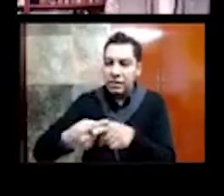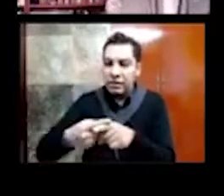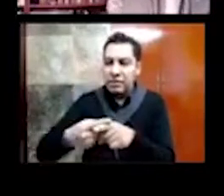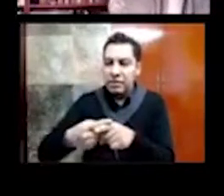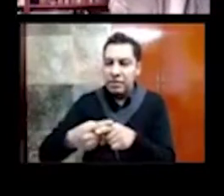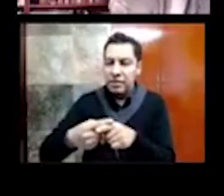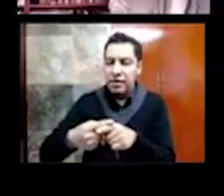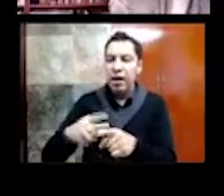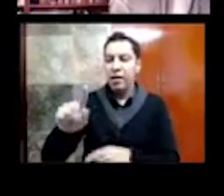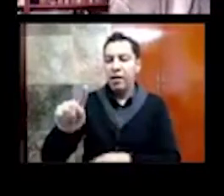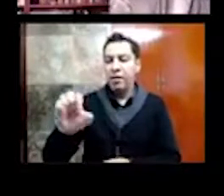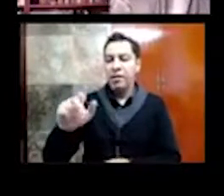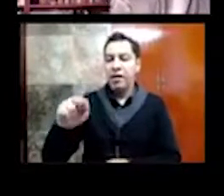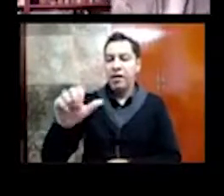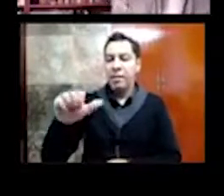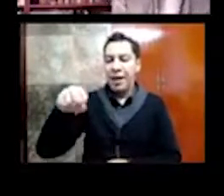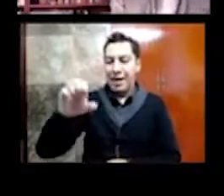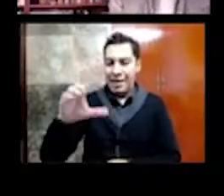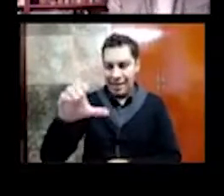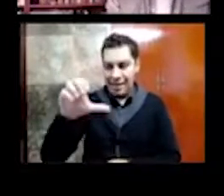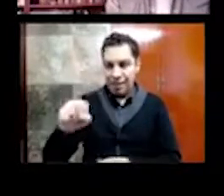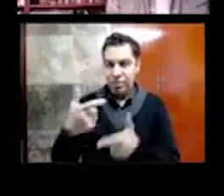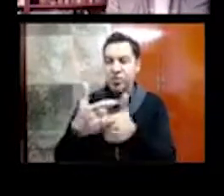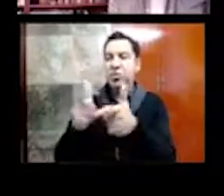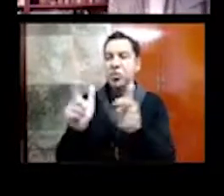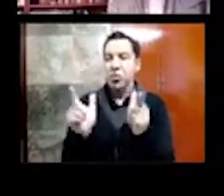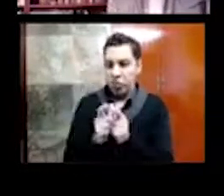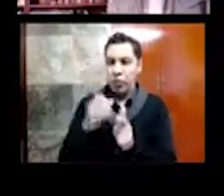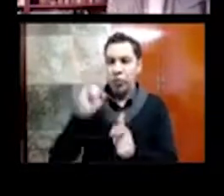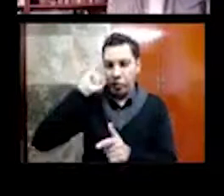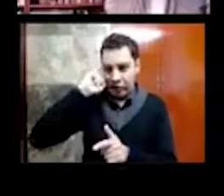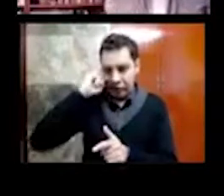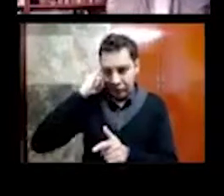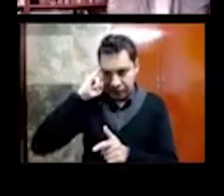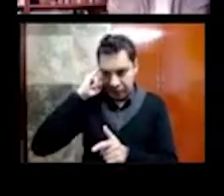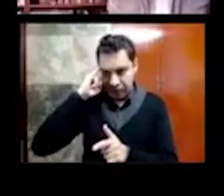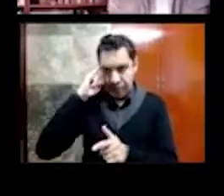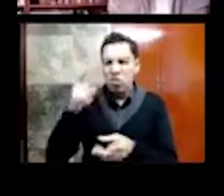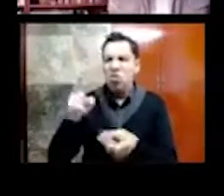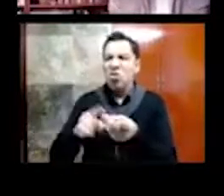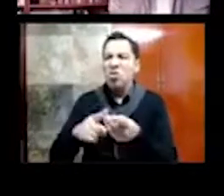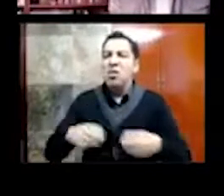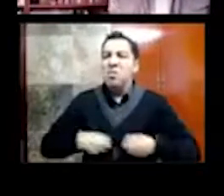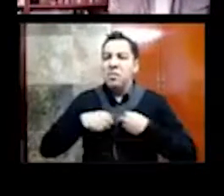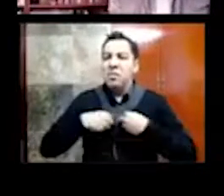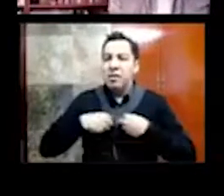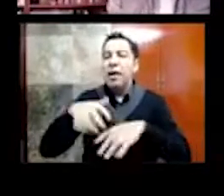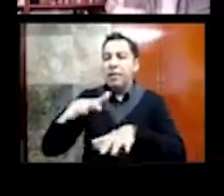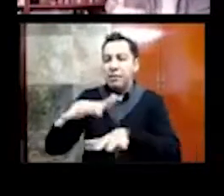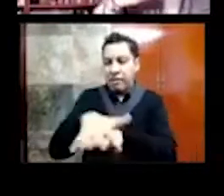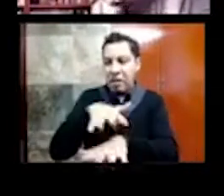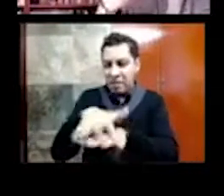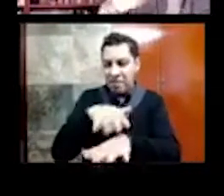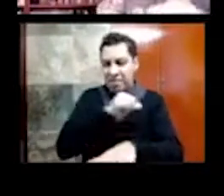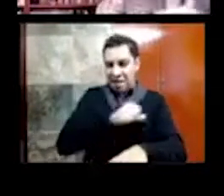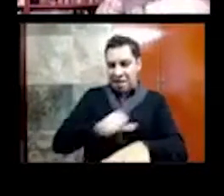Azcapotzalco, cuyo dominio llegaba más allá de los siete pueblos de Tlalpan, ¿no? Los otomíes,